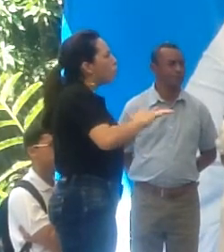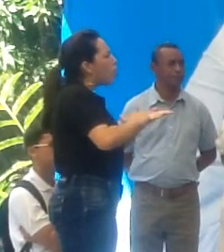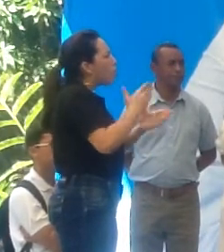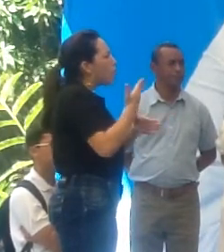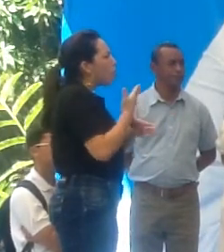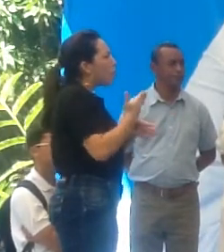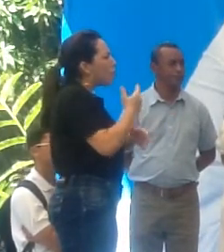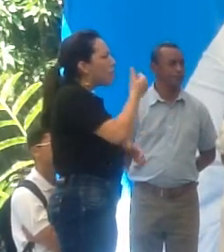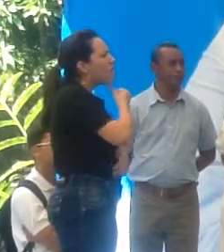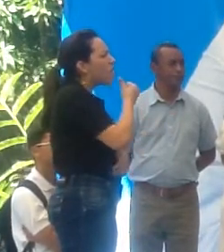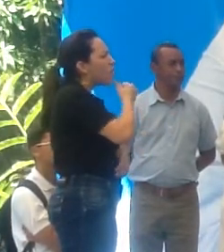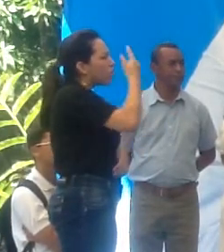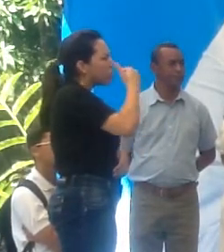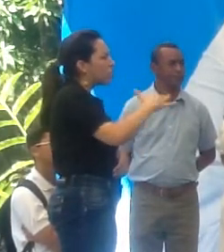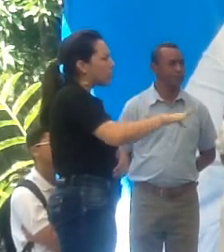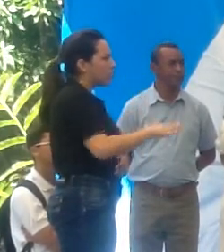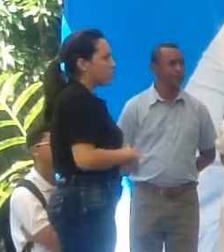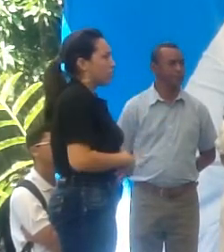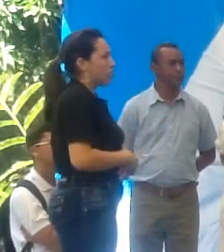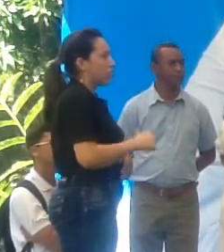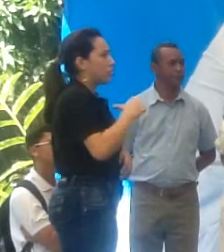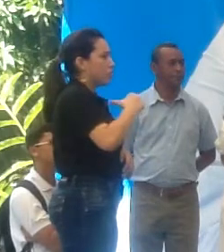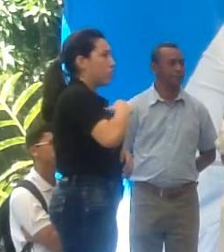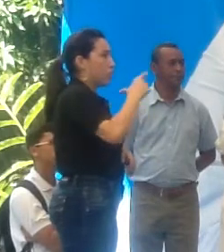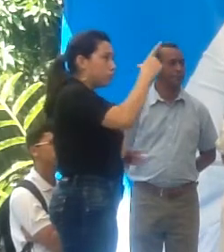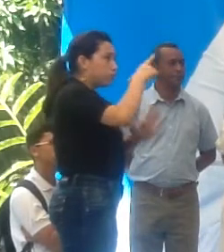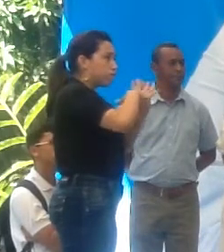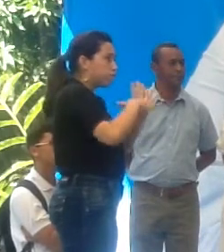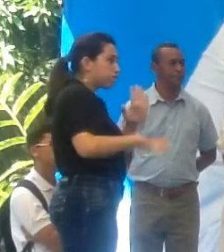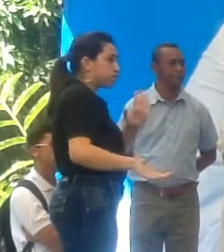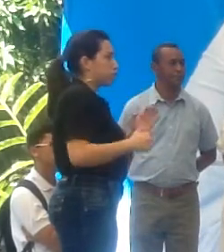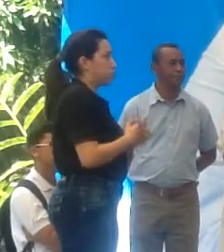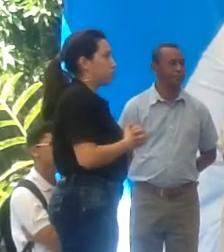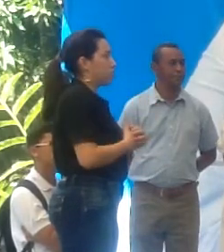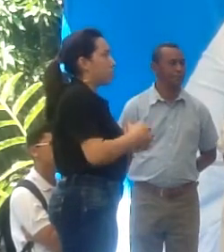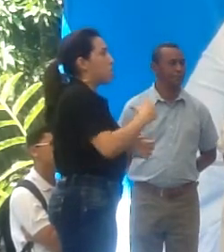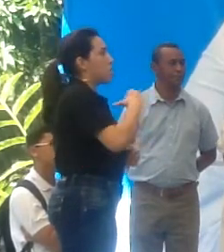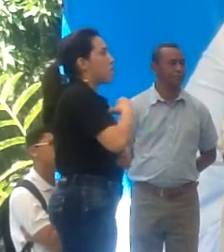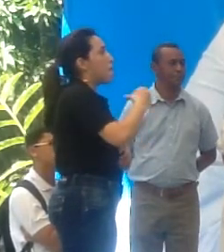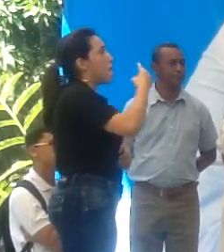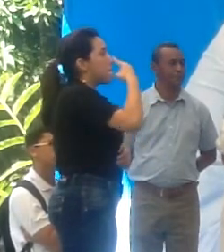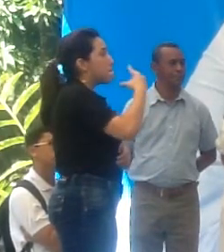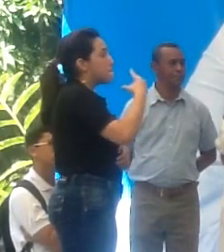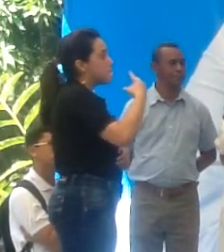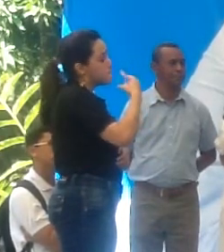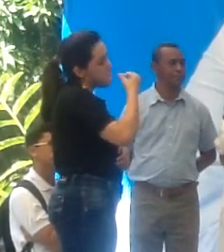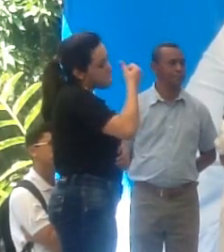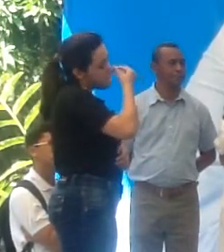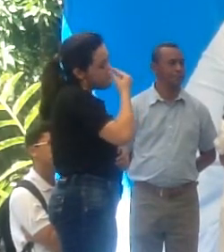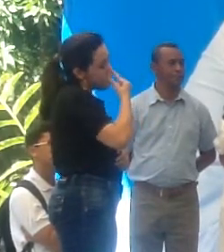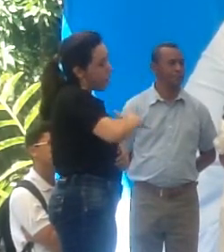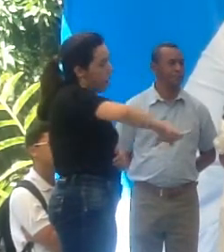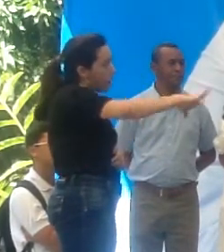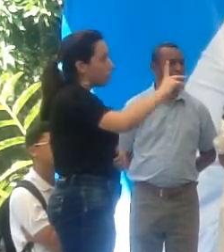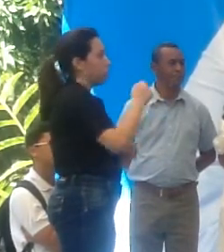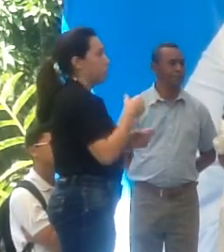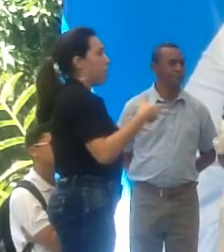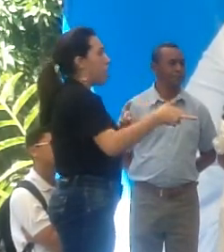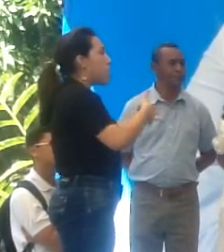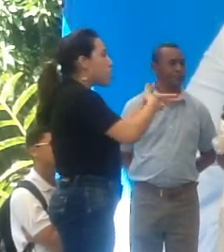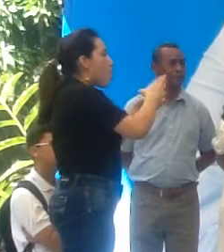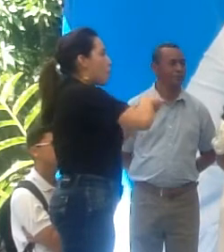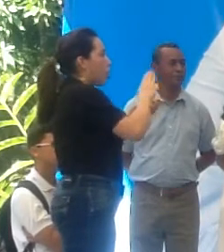Marta. Tenemos la sierra, tenemos el mar Caribe colombiano, tenemos el río